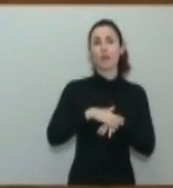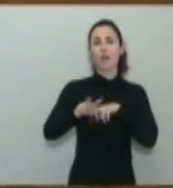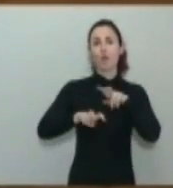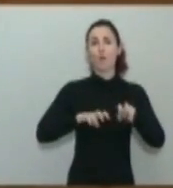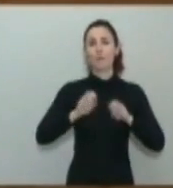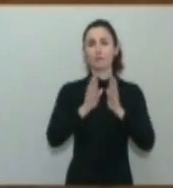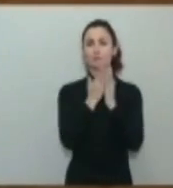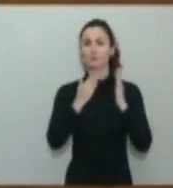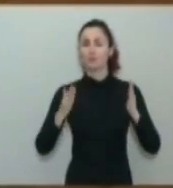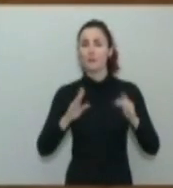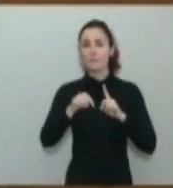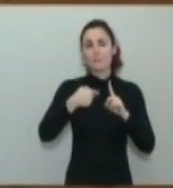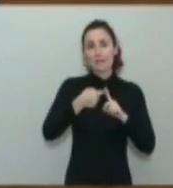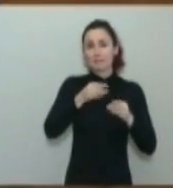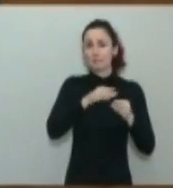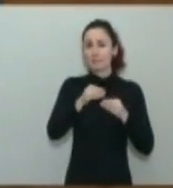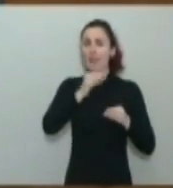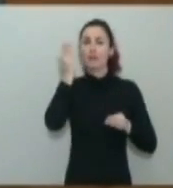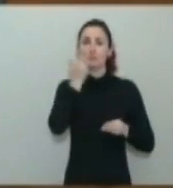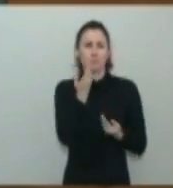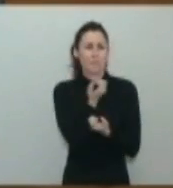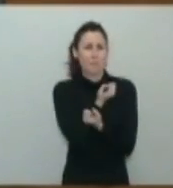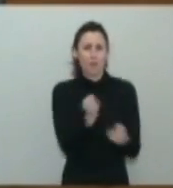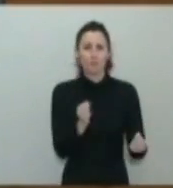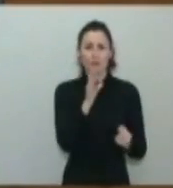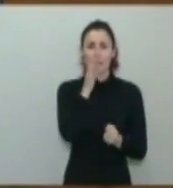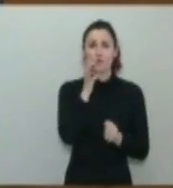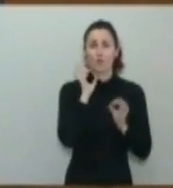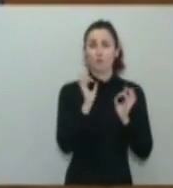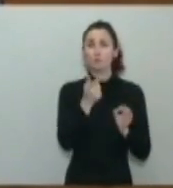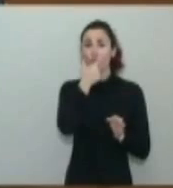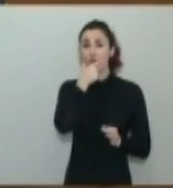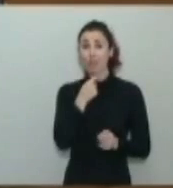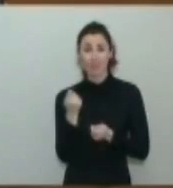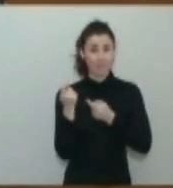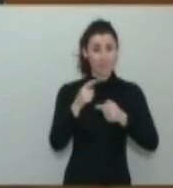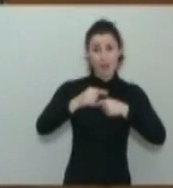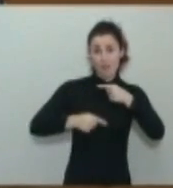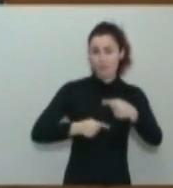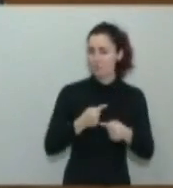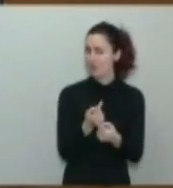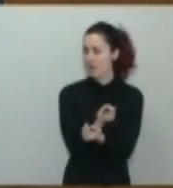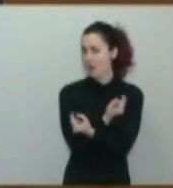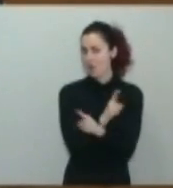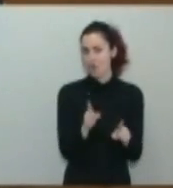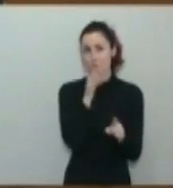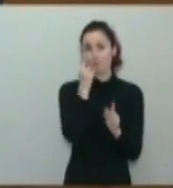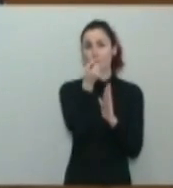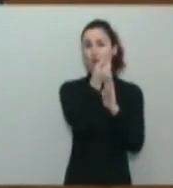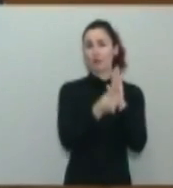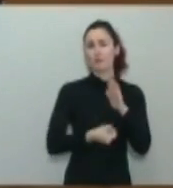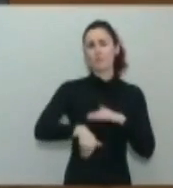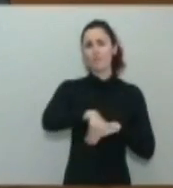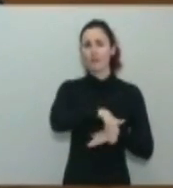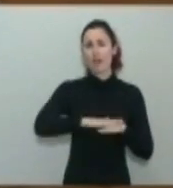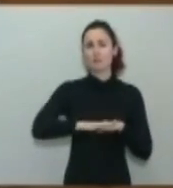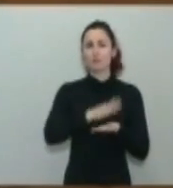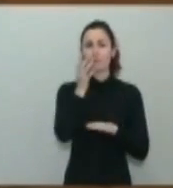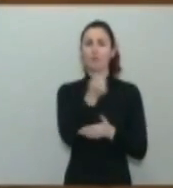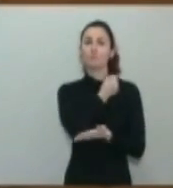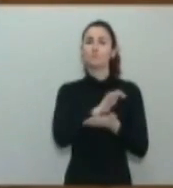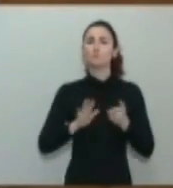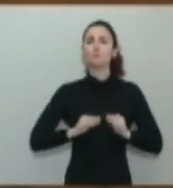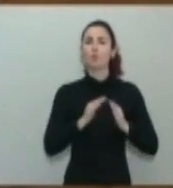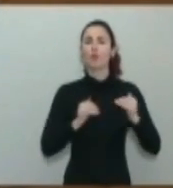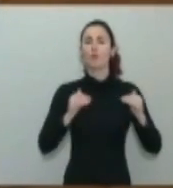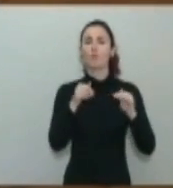libros de texto no constituyen, en muchos casos, una mera facilidad, sino un requisito imprescindible para garantizar la